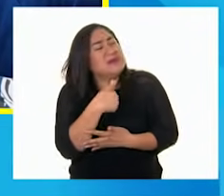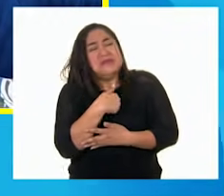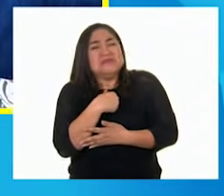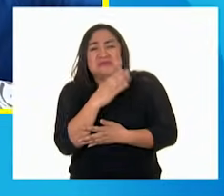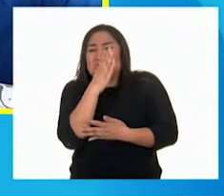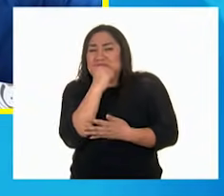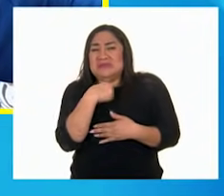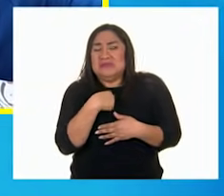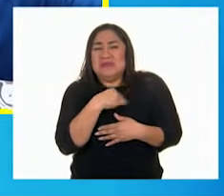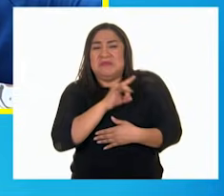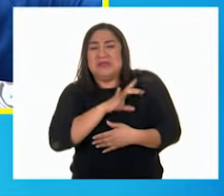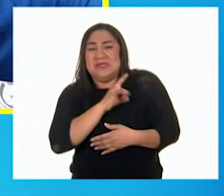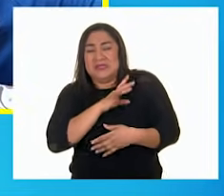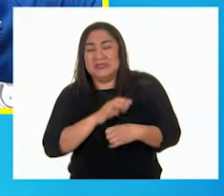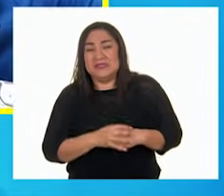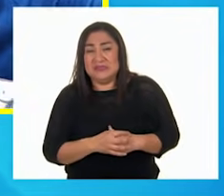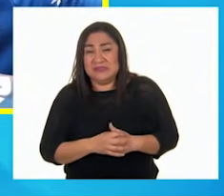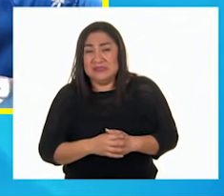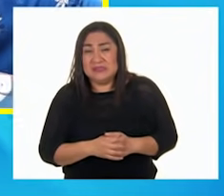puedo.